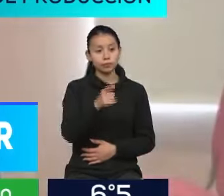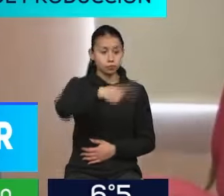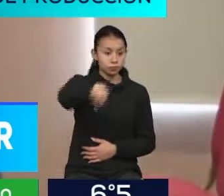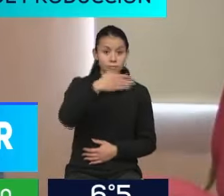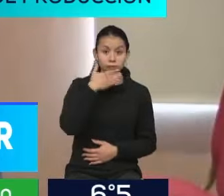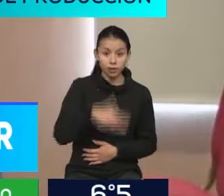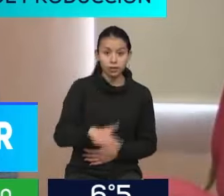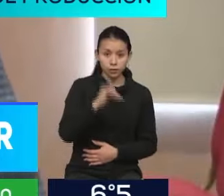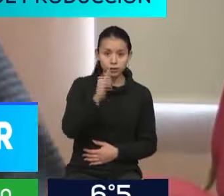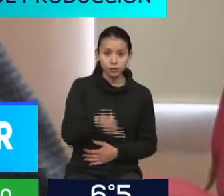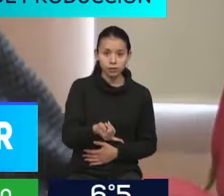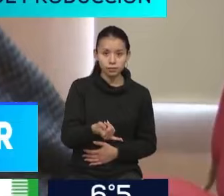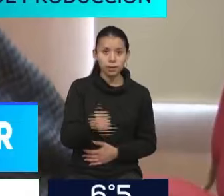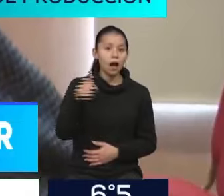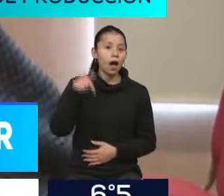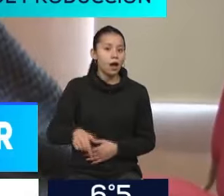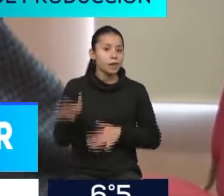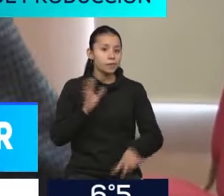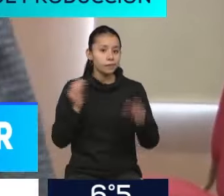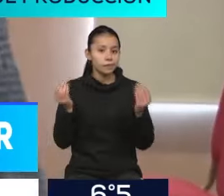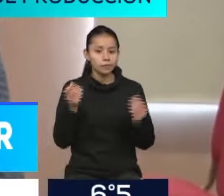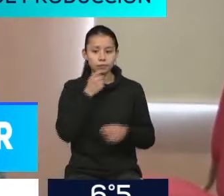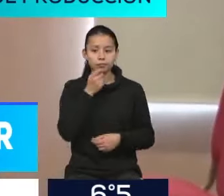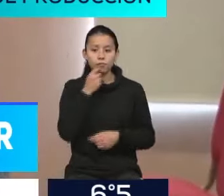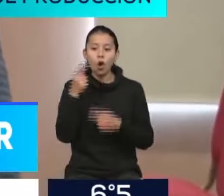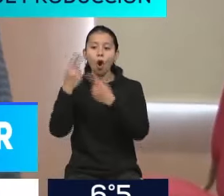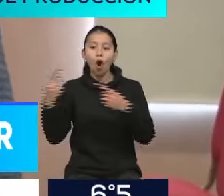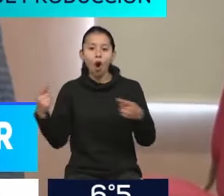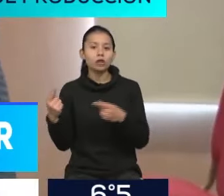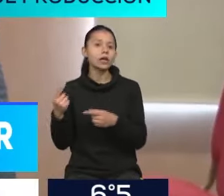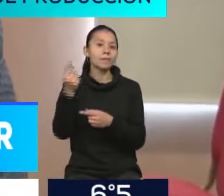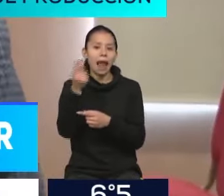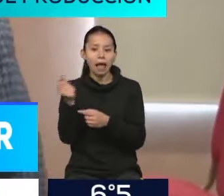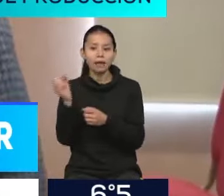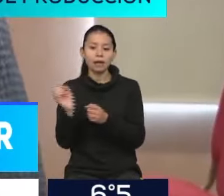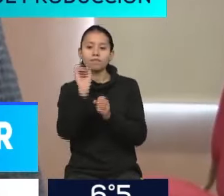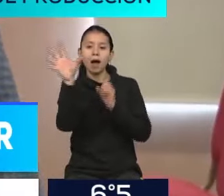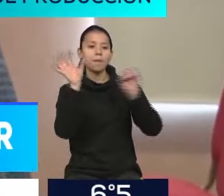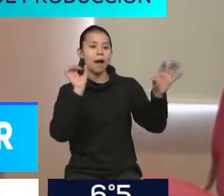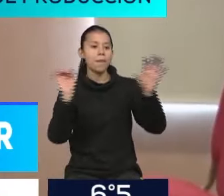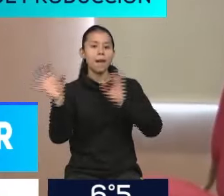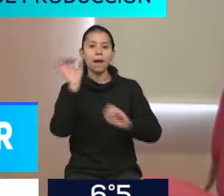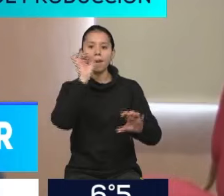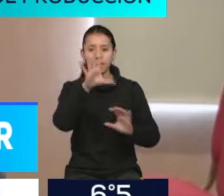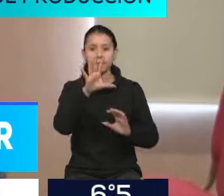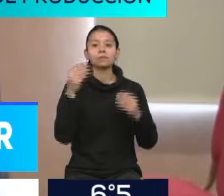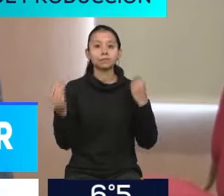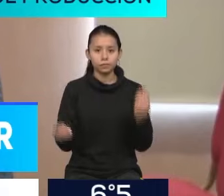Por nosotros lo que hemos hecho es una redistribución de recursos. En esa redistribución de recursos hemos